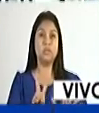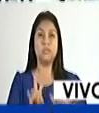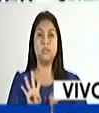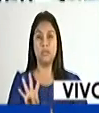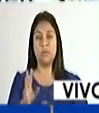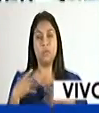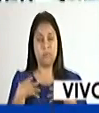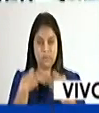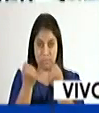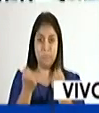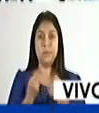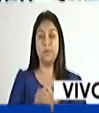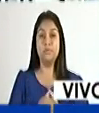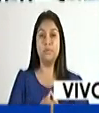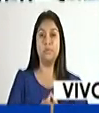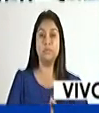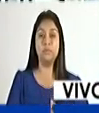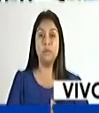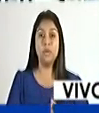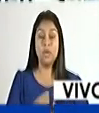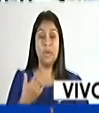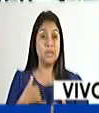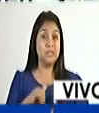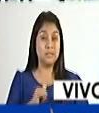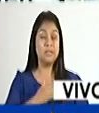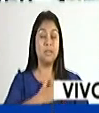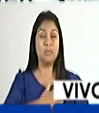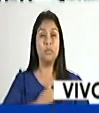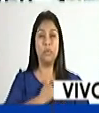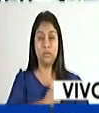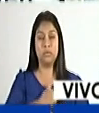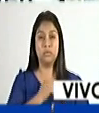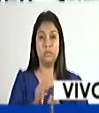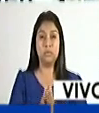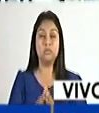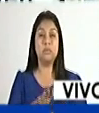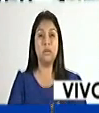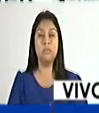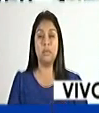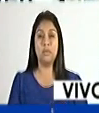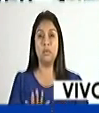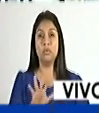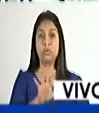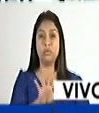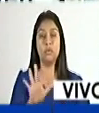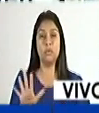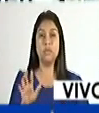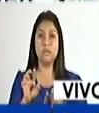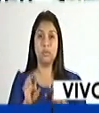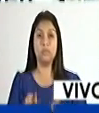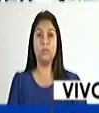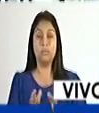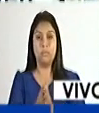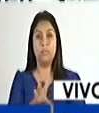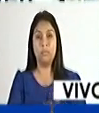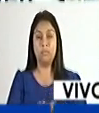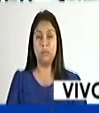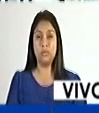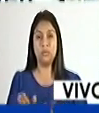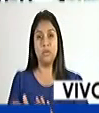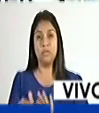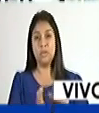274 pacientes recuperados y seguimos lamentando el fallecimiento de 59 personas y